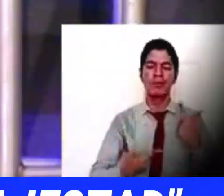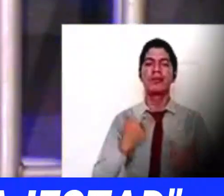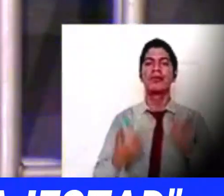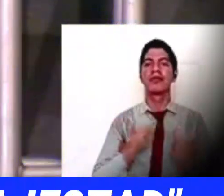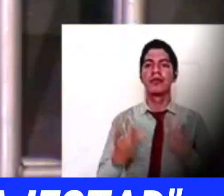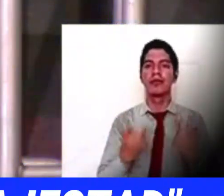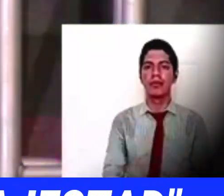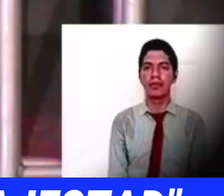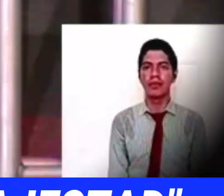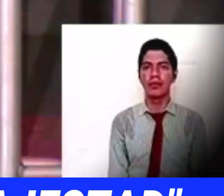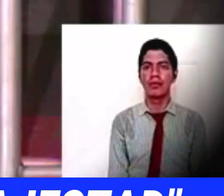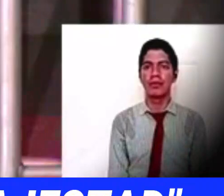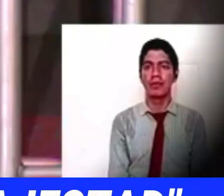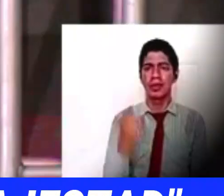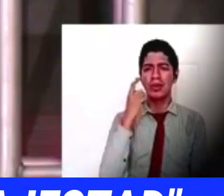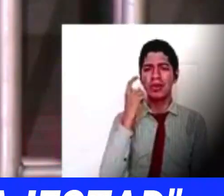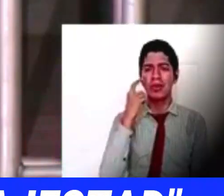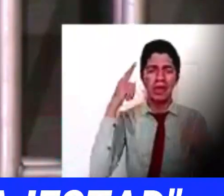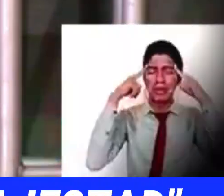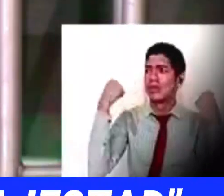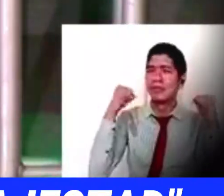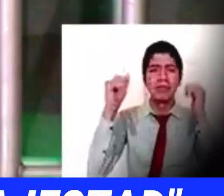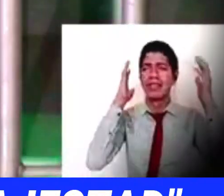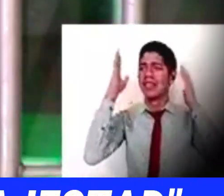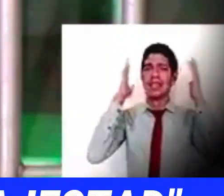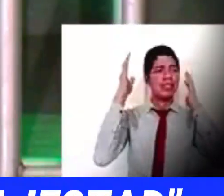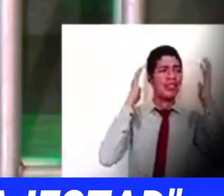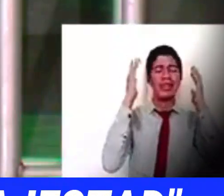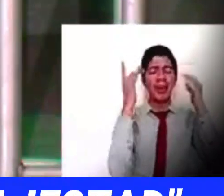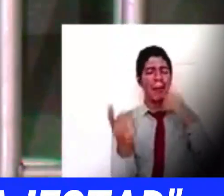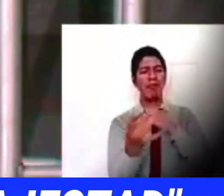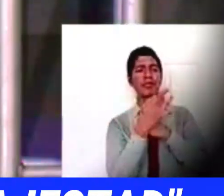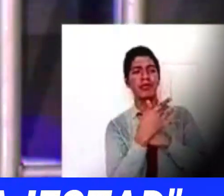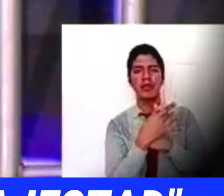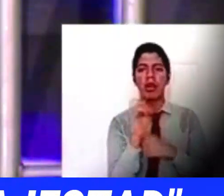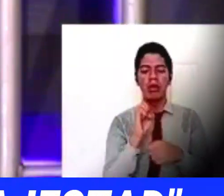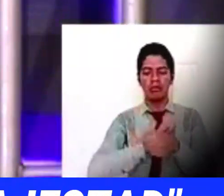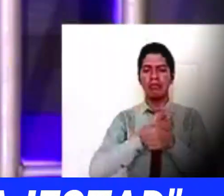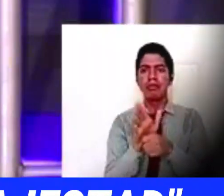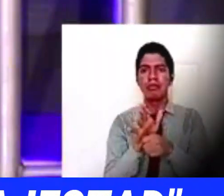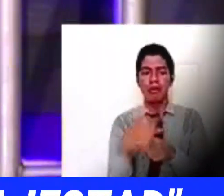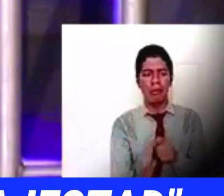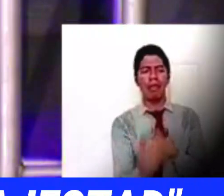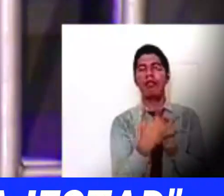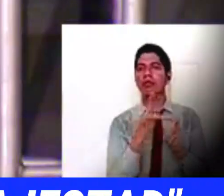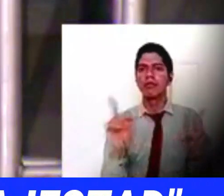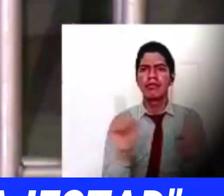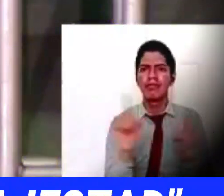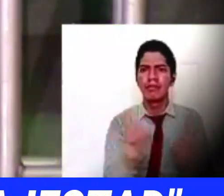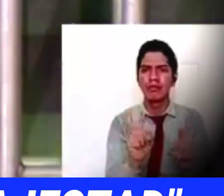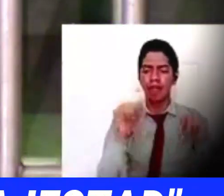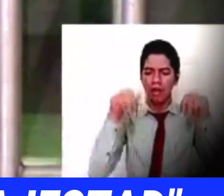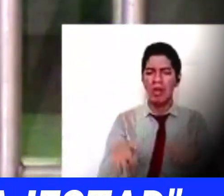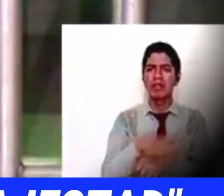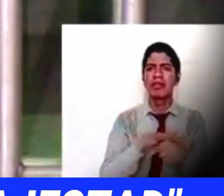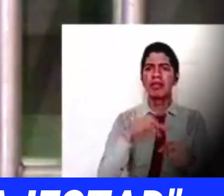la desesperación, la carrera no nos la puede ganar el COVID, la carrera no nos la puede ganar esta hora de prueba que ha venido sobre el mundo,